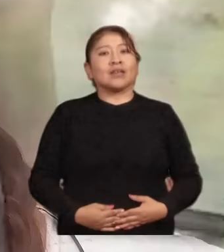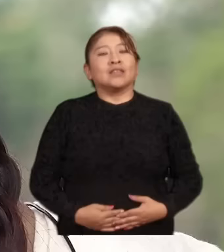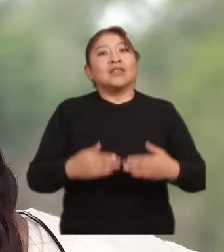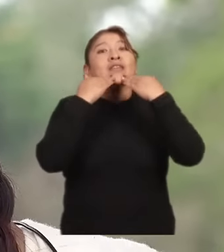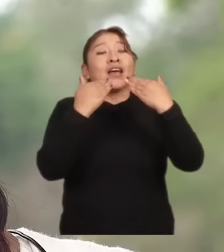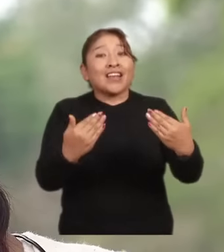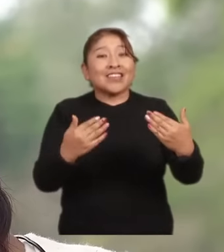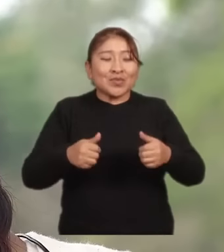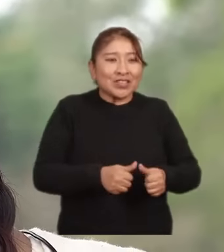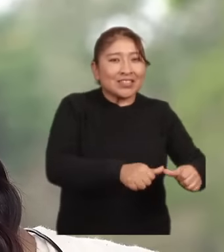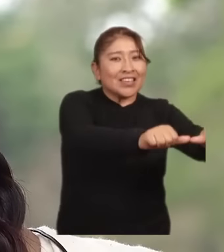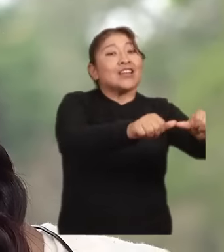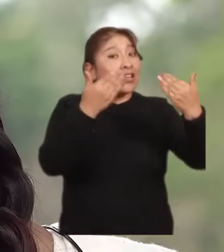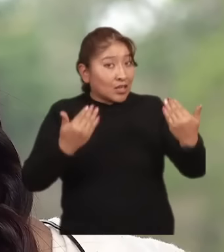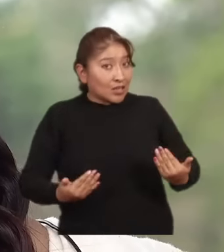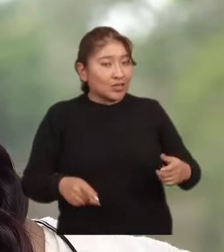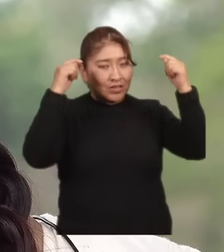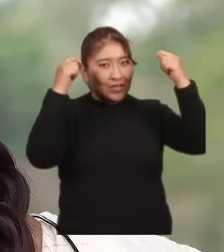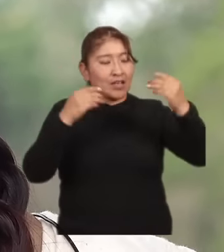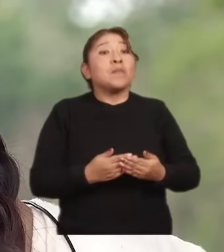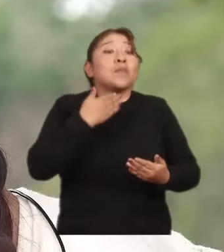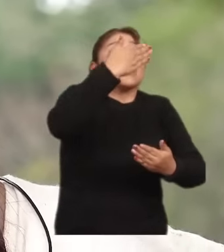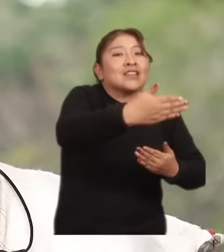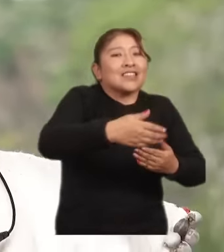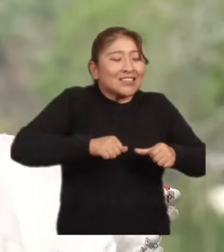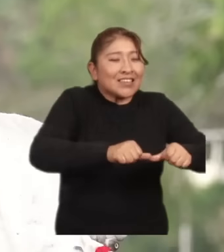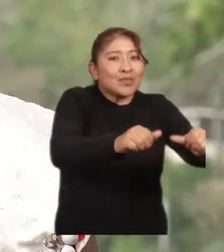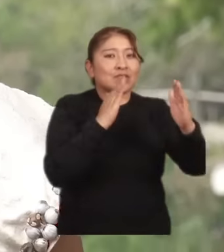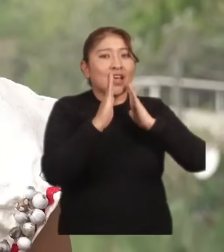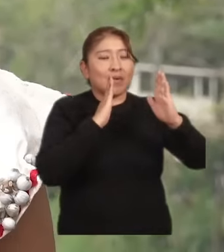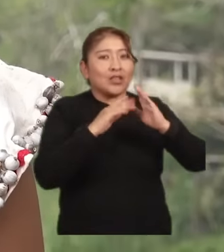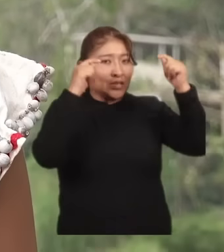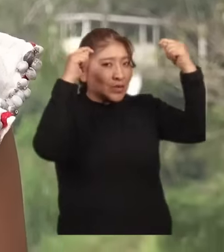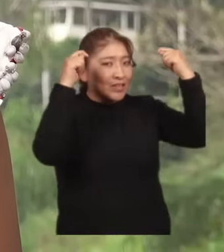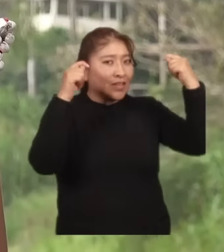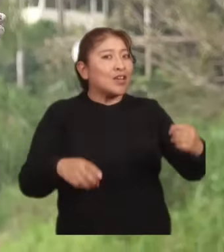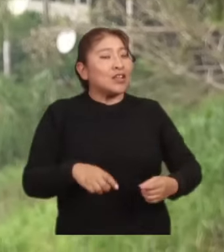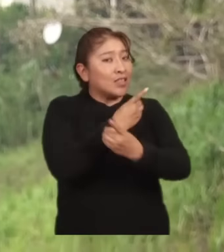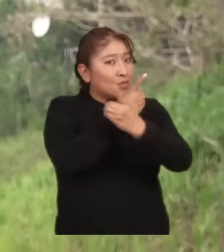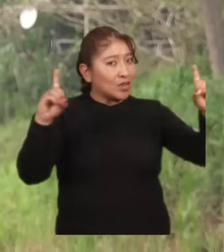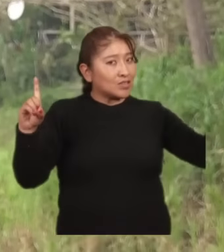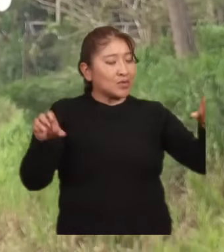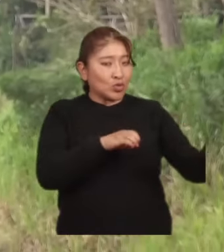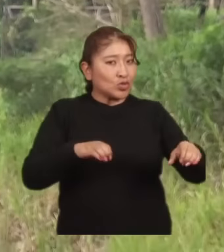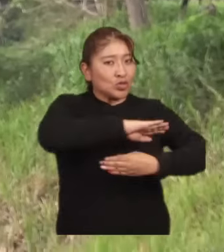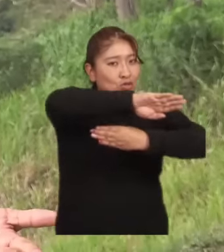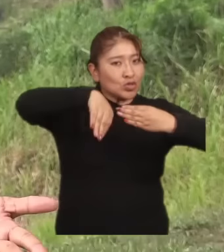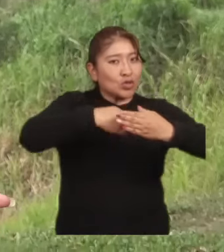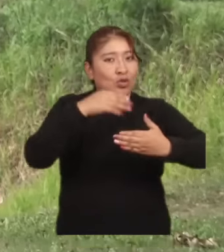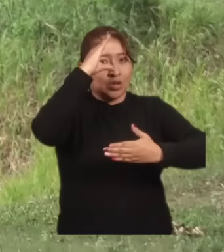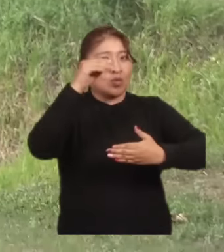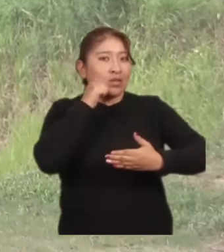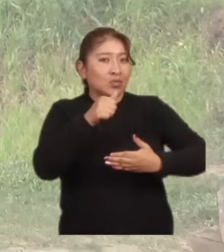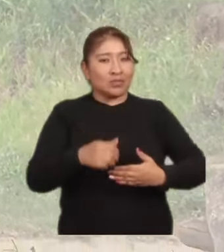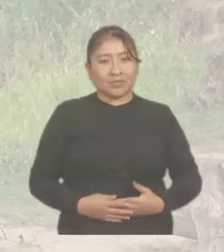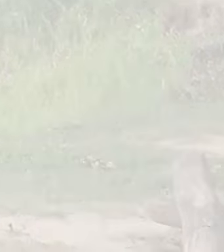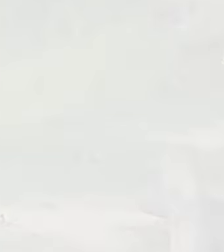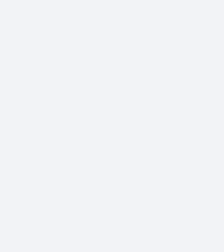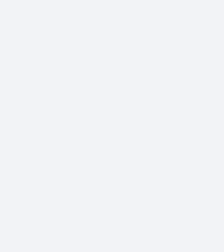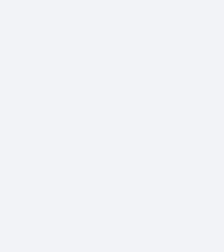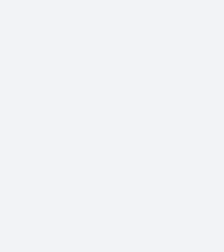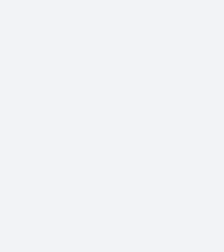propios. Gracias por habernos seguido en estos programas. Más adelante continuaremos hablando sobre estos temas, porque la democracia la hacemos todos.